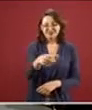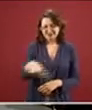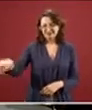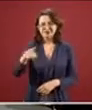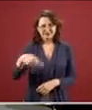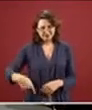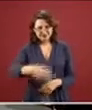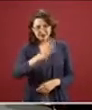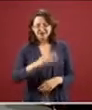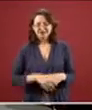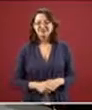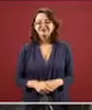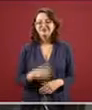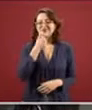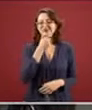Pero